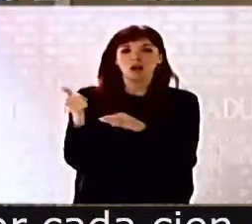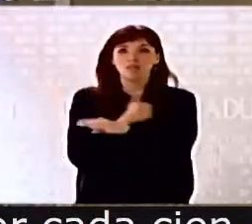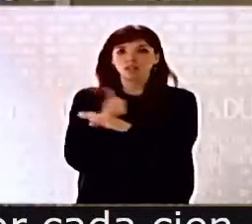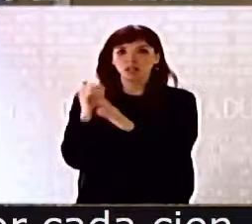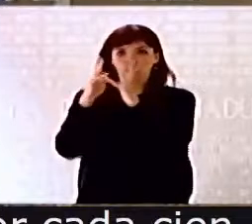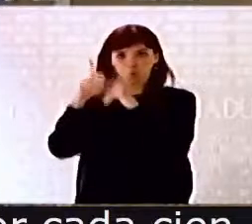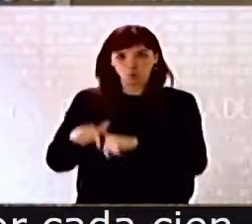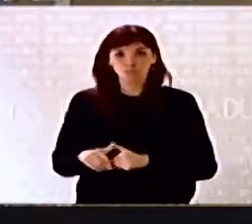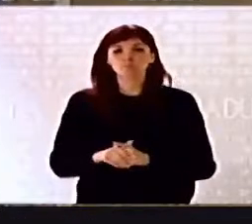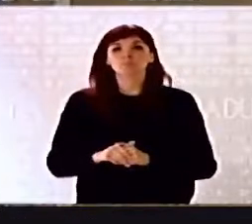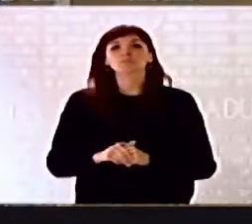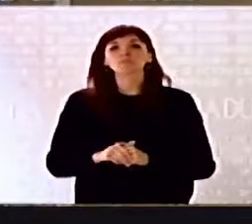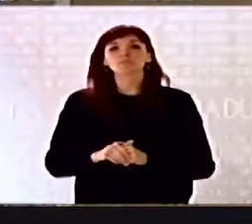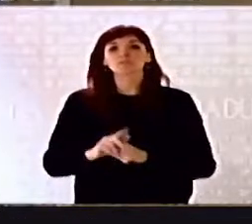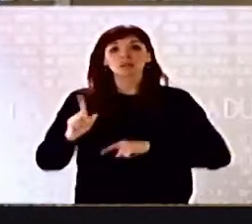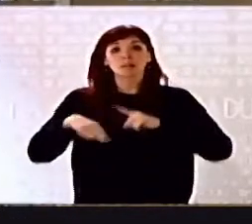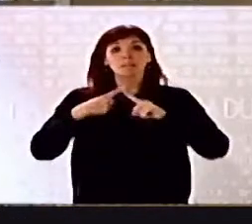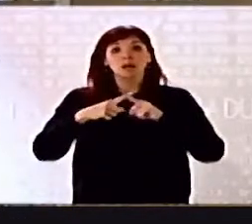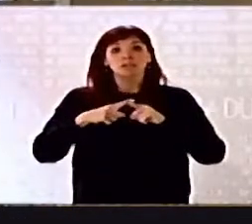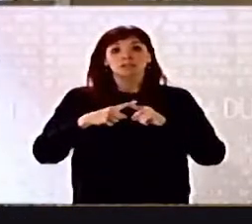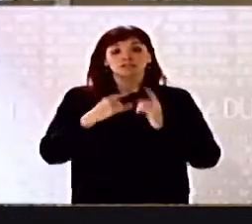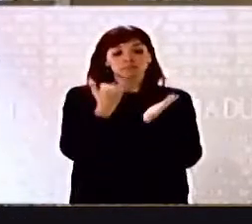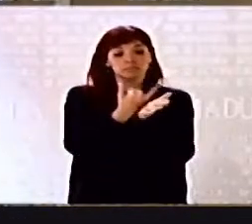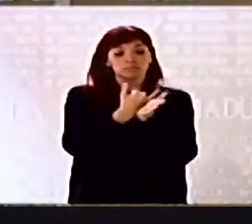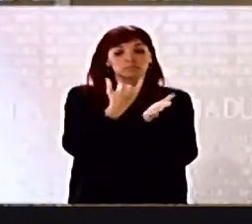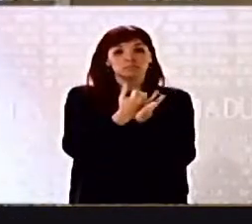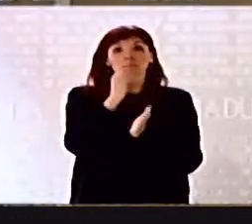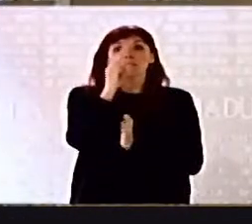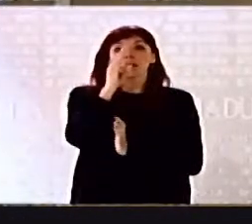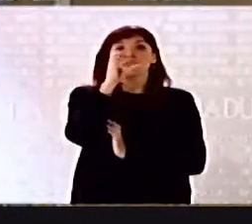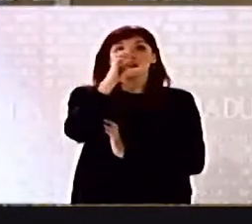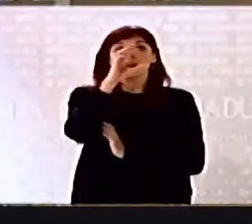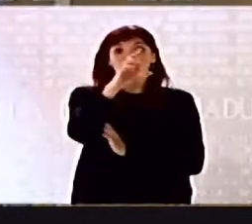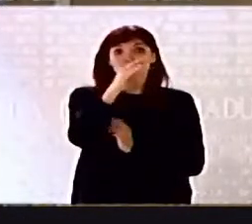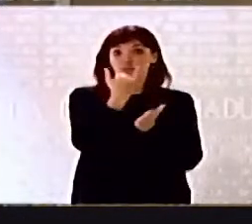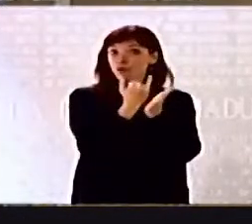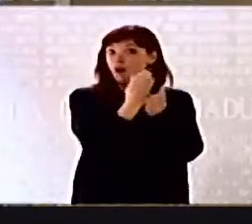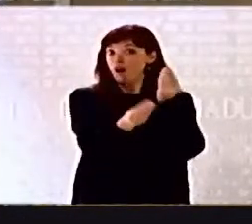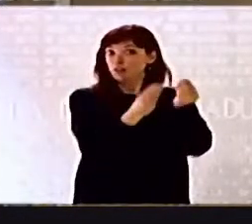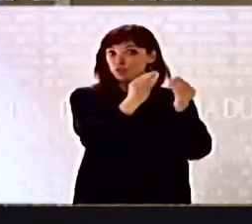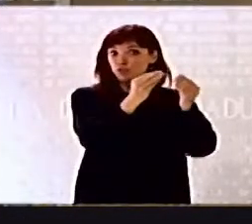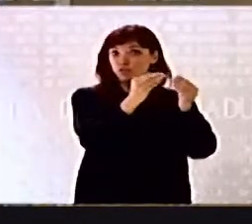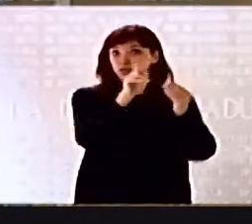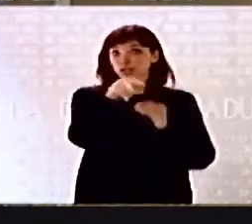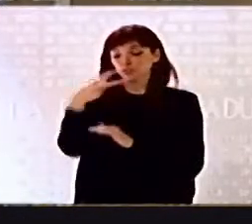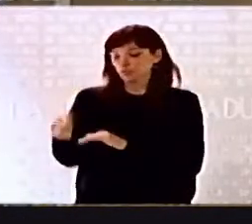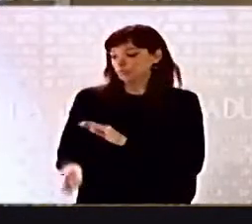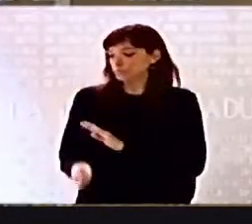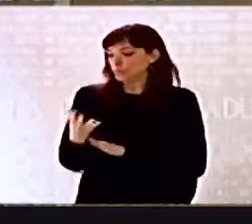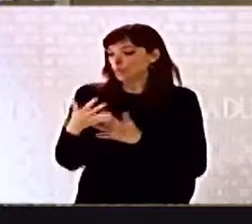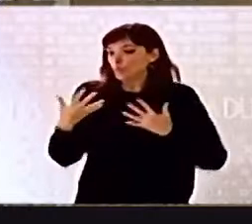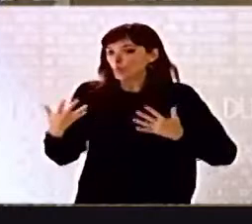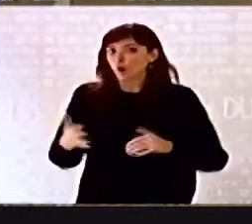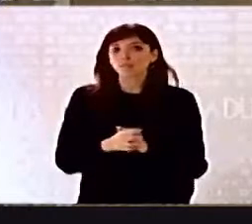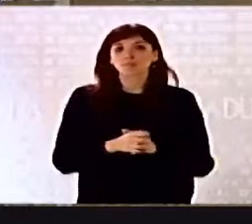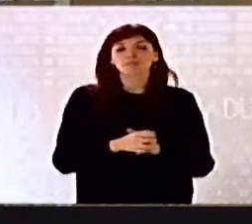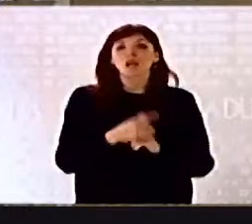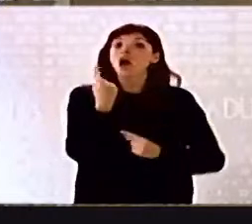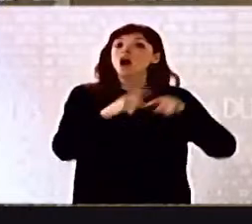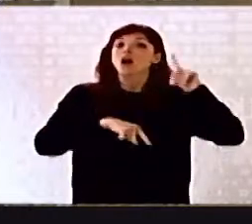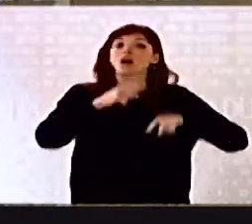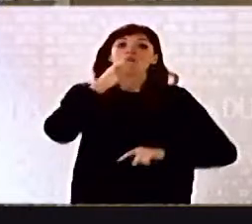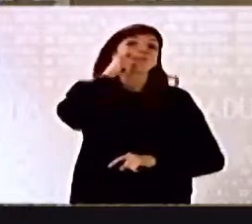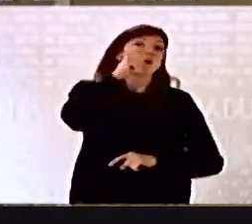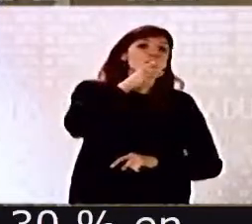Y tienen unos índices de positividad en las PCRs que van desde el 30% en algunas